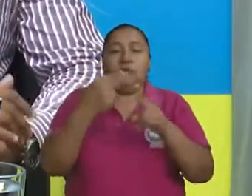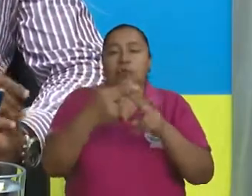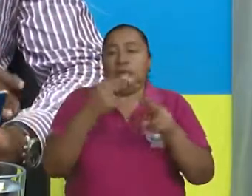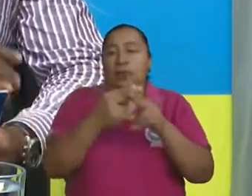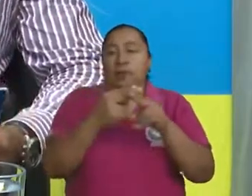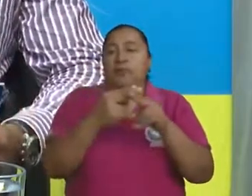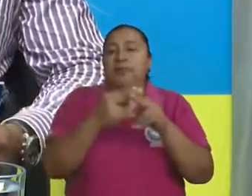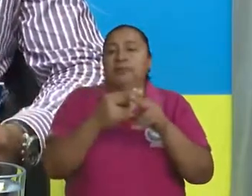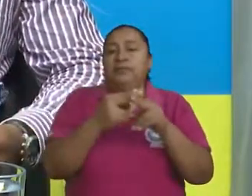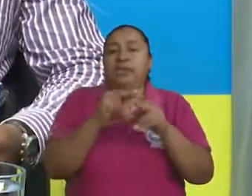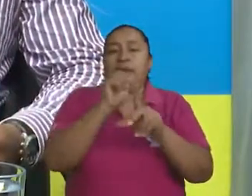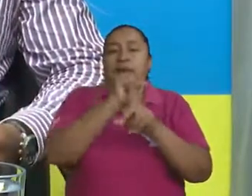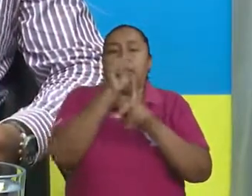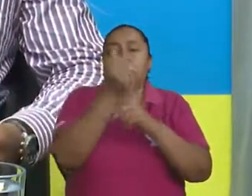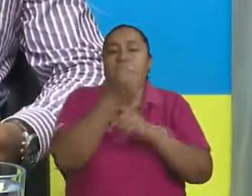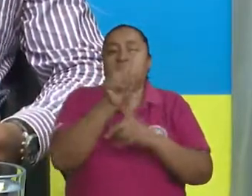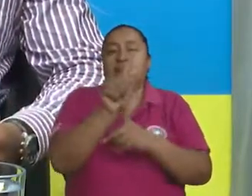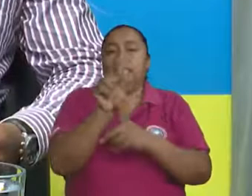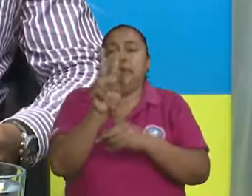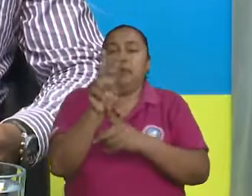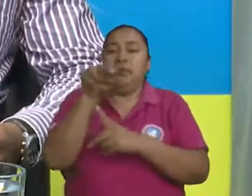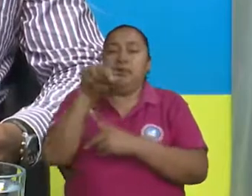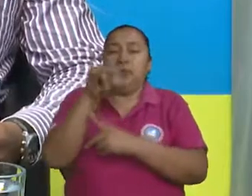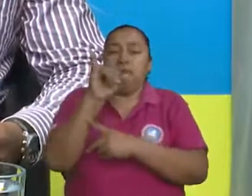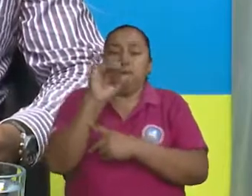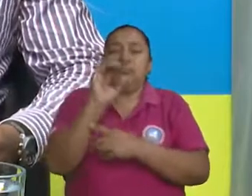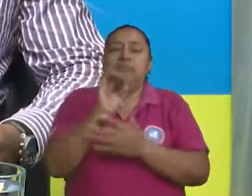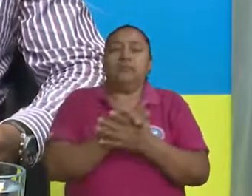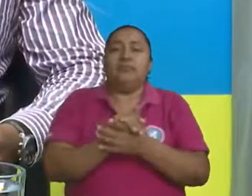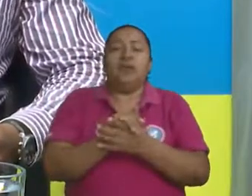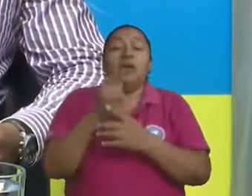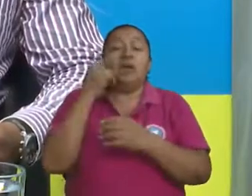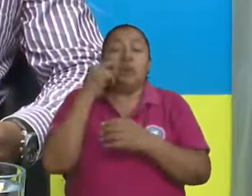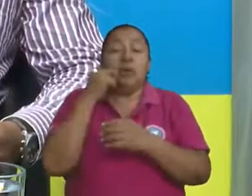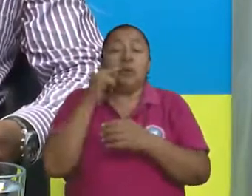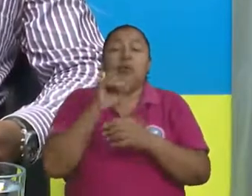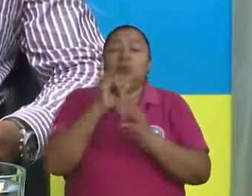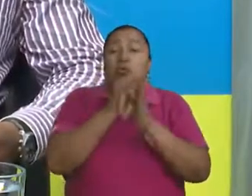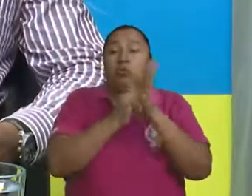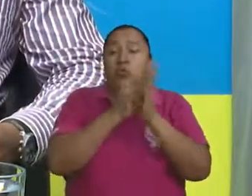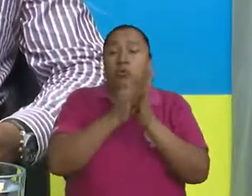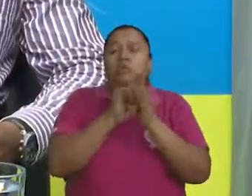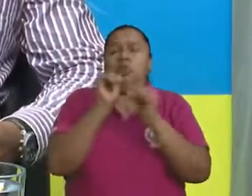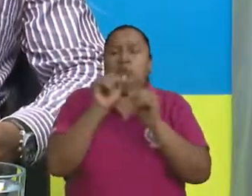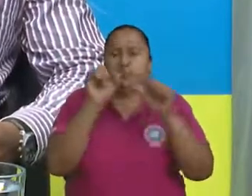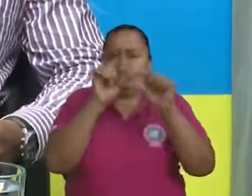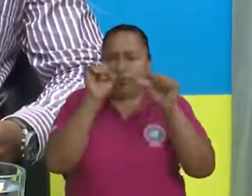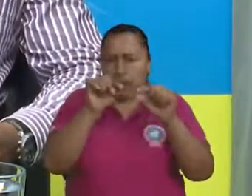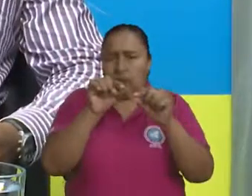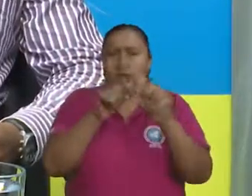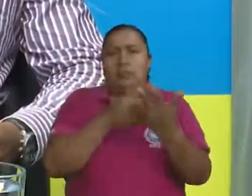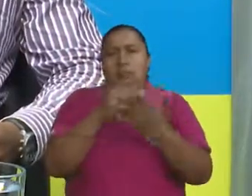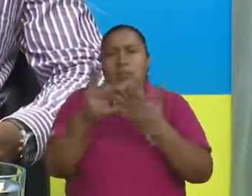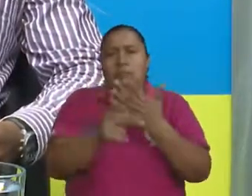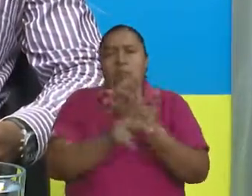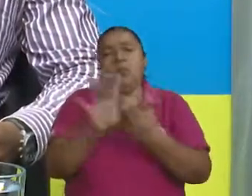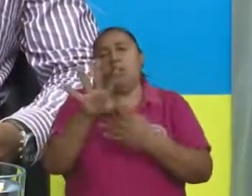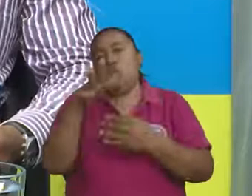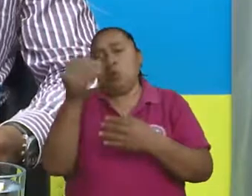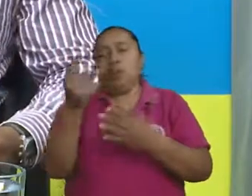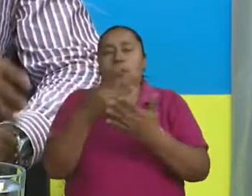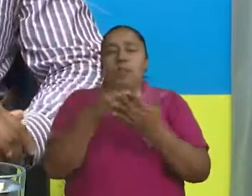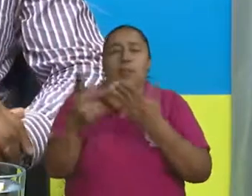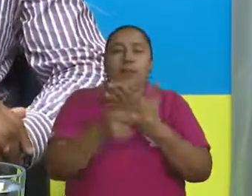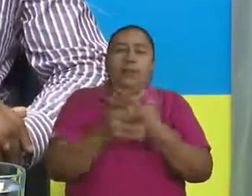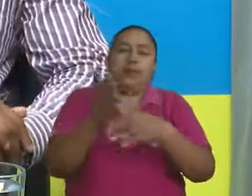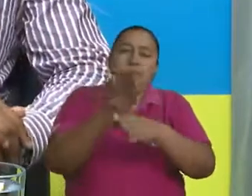como Asamblea TV NIC. Buscando en el buscador de YouTube, usted podrá encontrar este y anteriores programas. Así